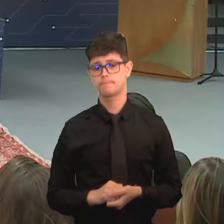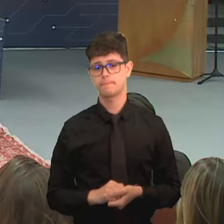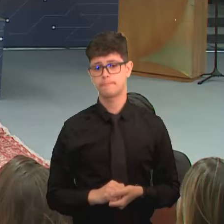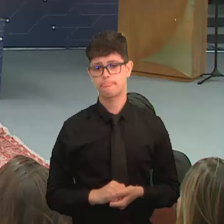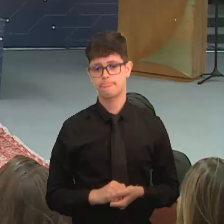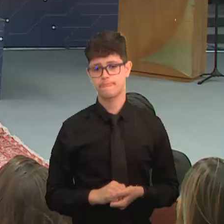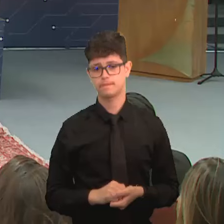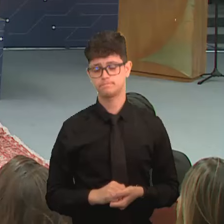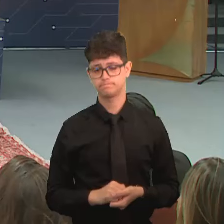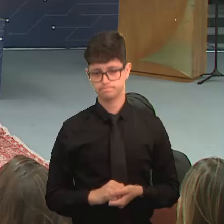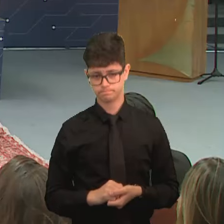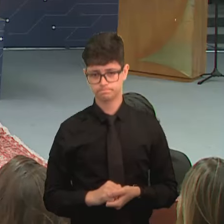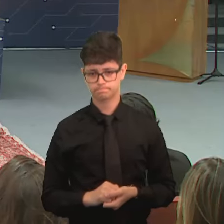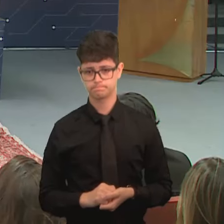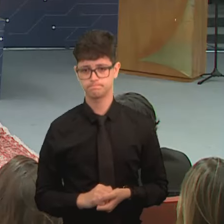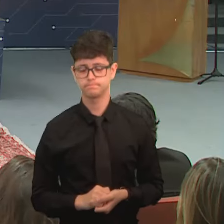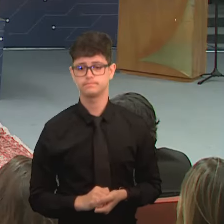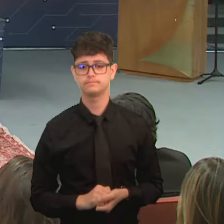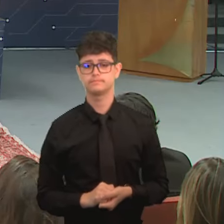Usted tiene la palabra.